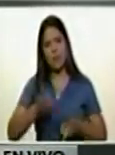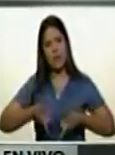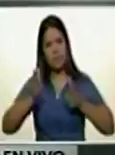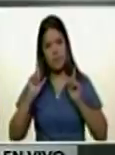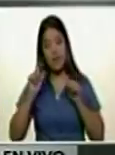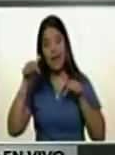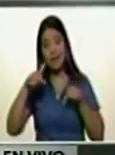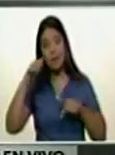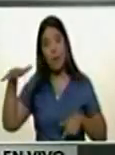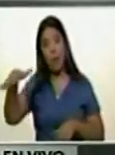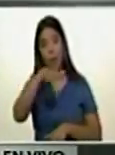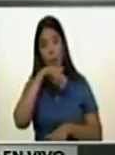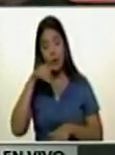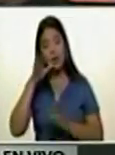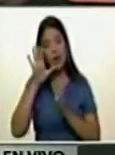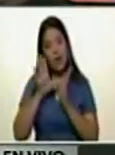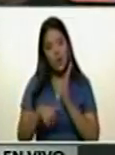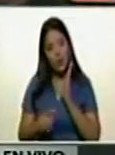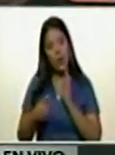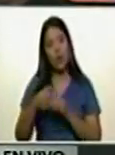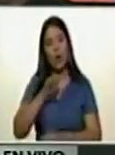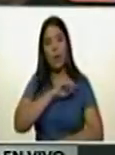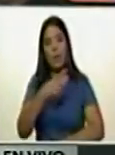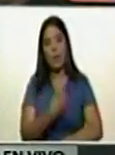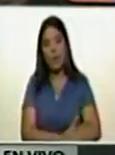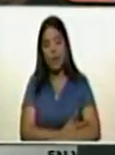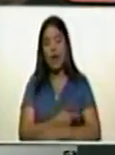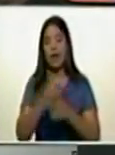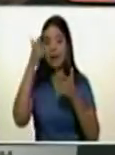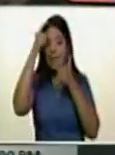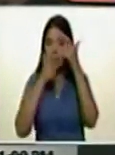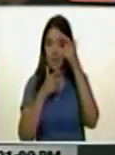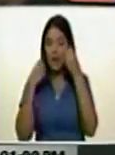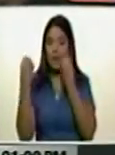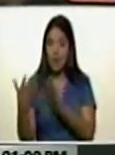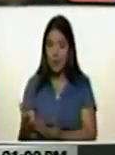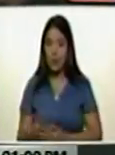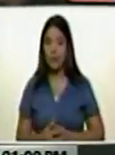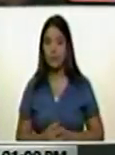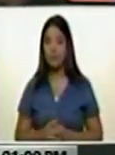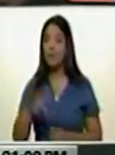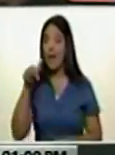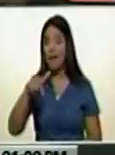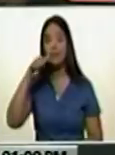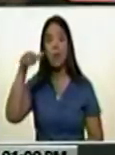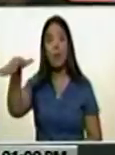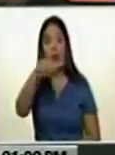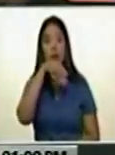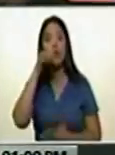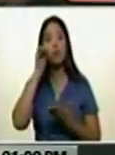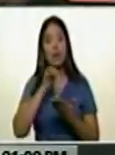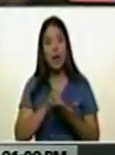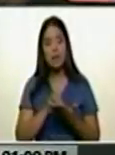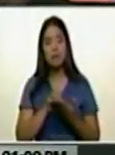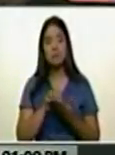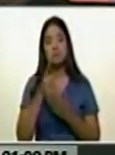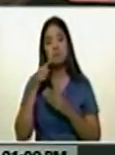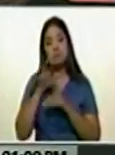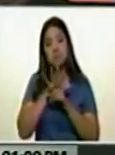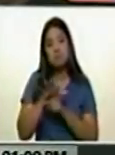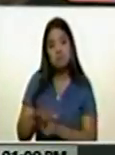que a este pueblo le quiten el poder que el comandante Hugo Chávez le dio, que este pueblo vuelva a ser el invisible,